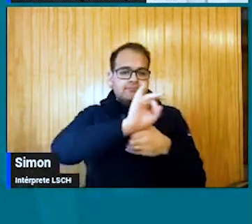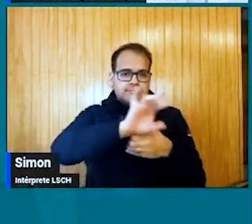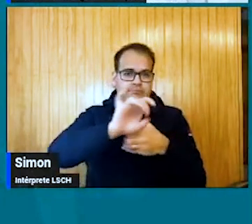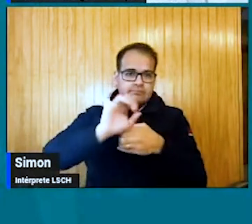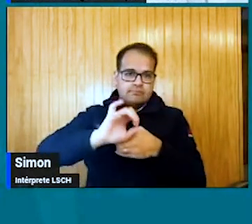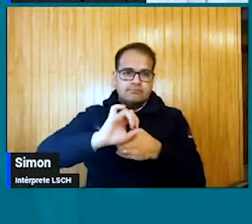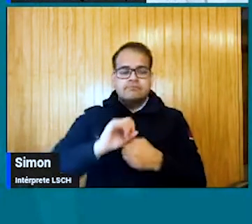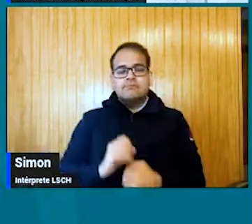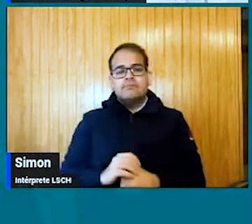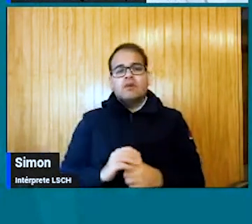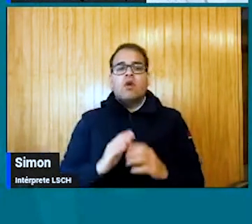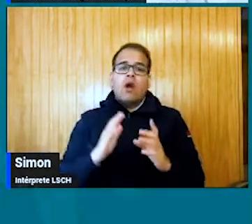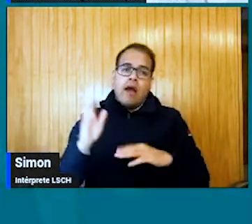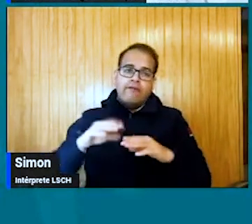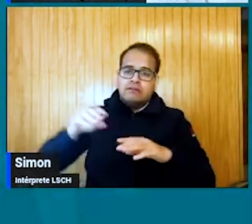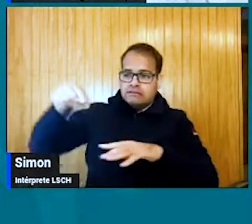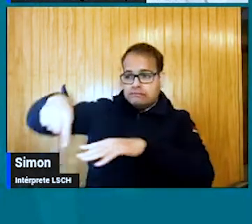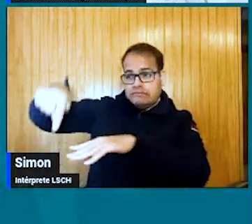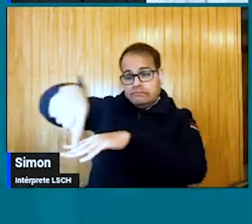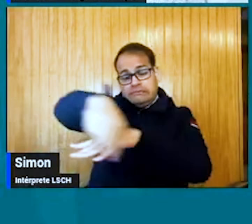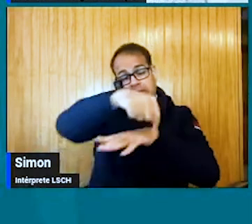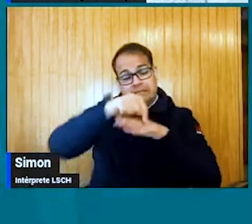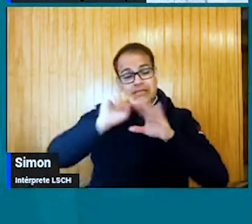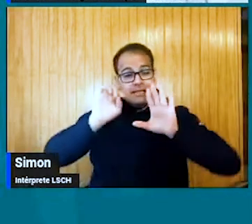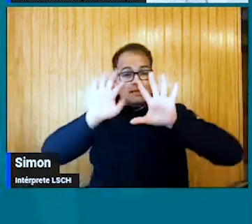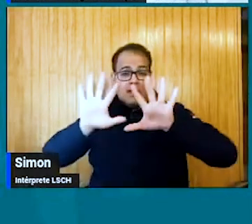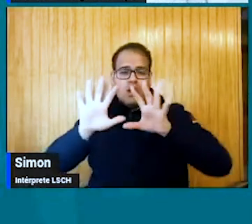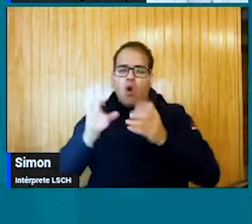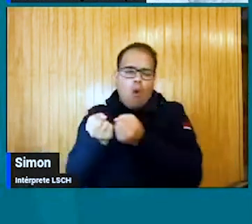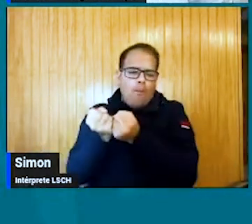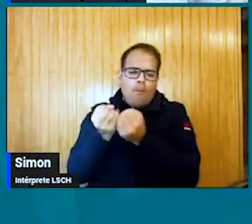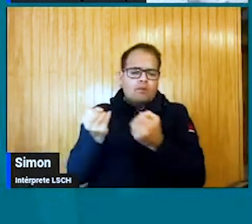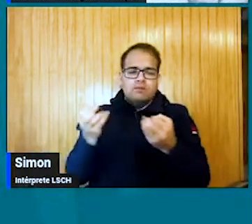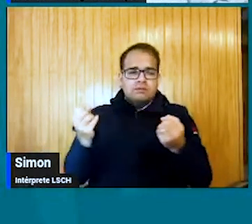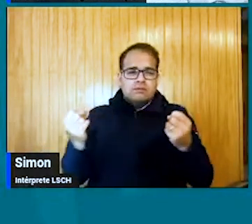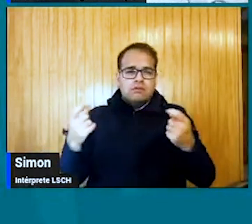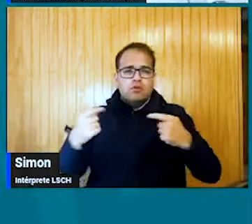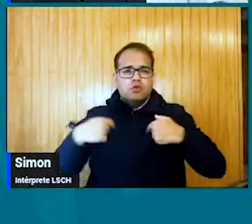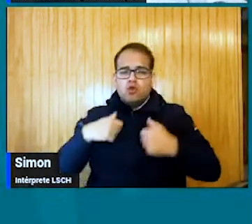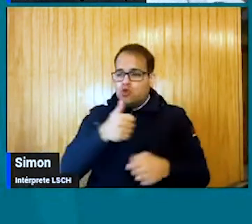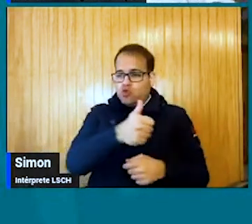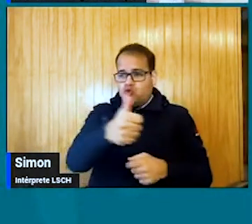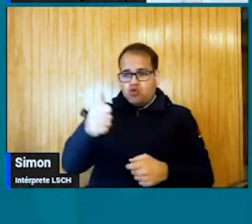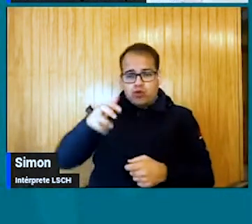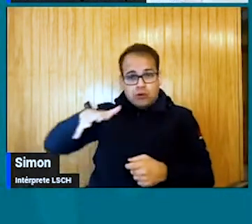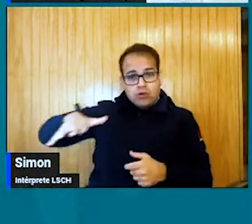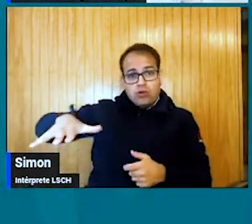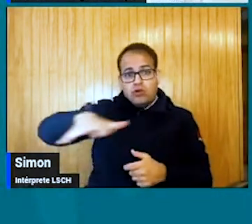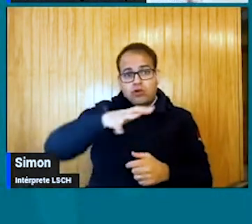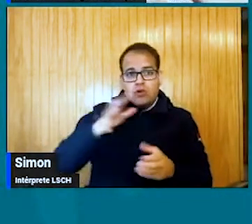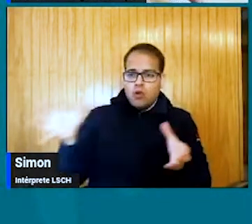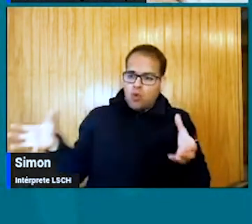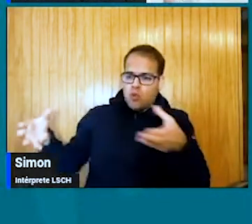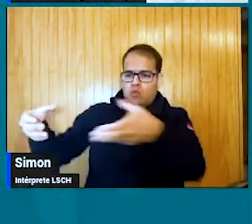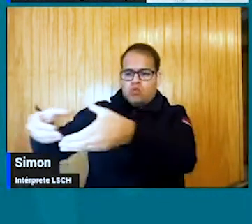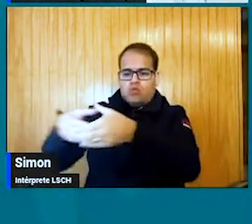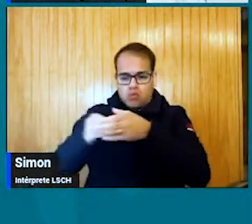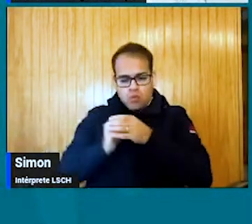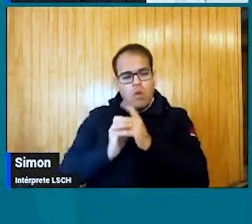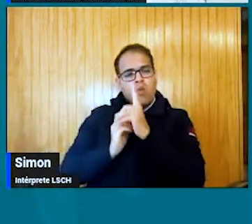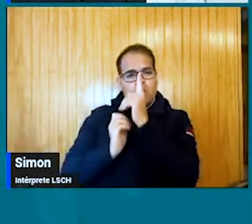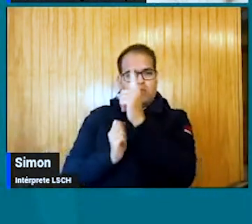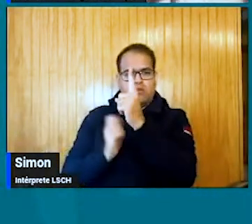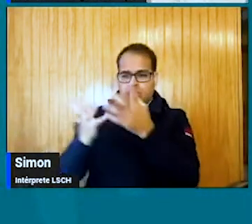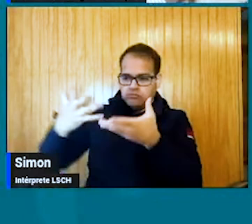en un huerto, o 5 o 3, pero son varias, yo a todas las agrupo como una sola.